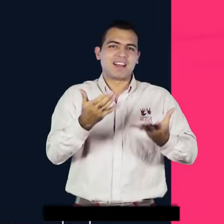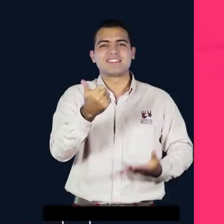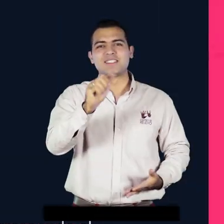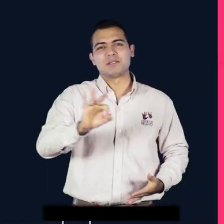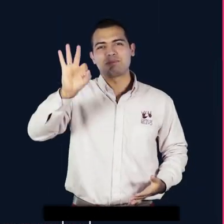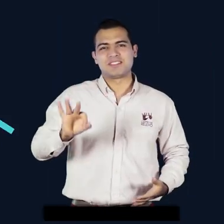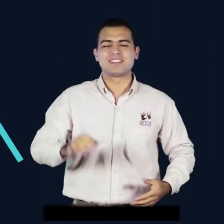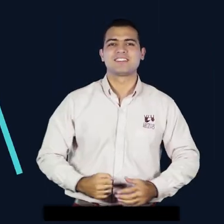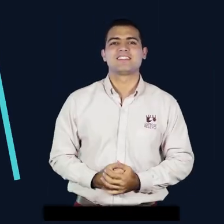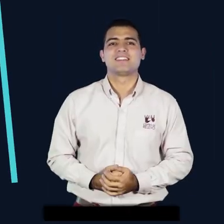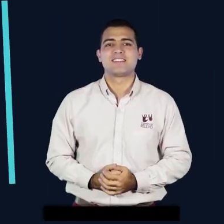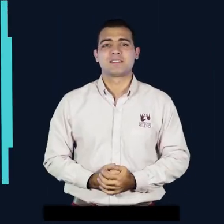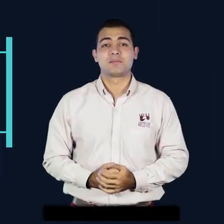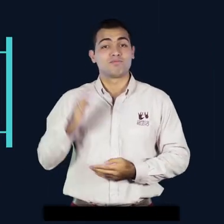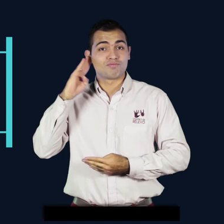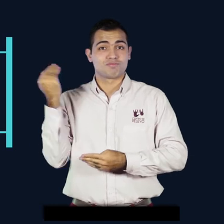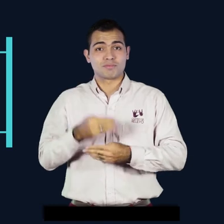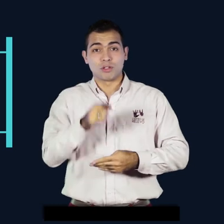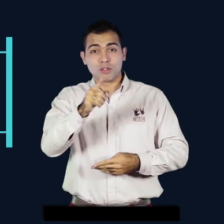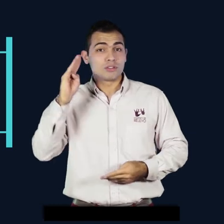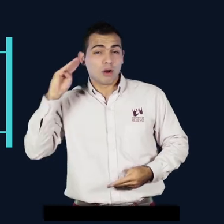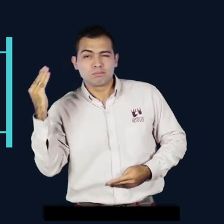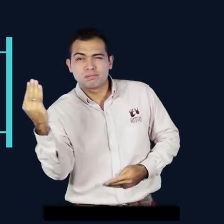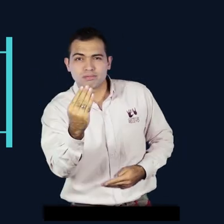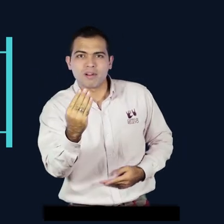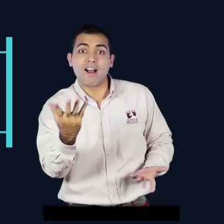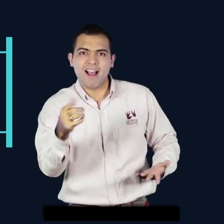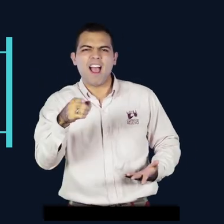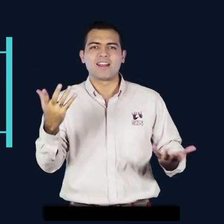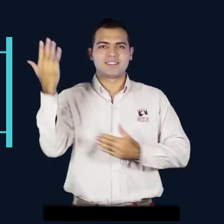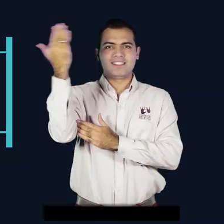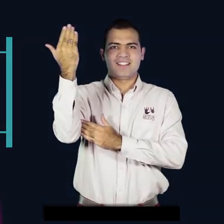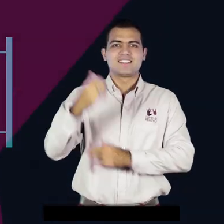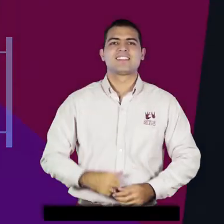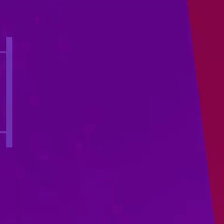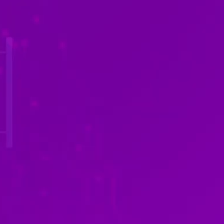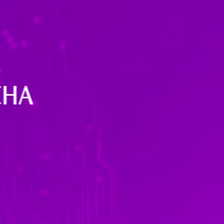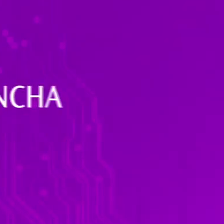Smart Films, el cine al alcance de tu mano.